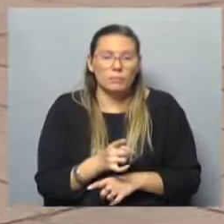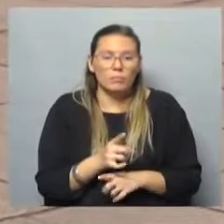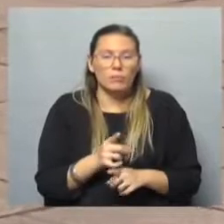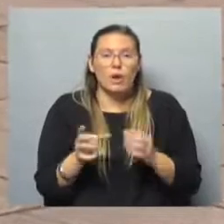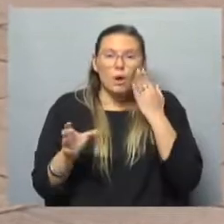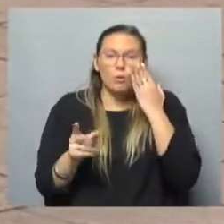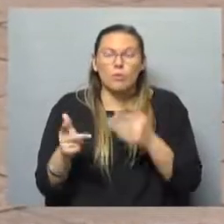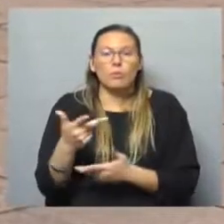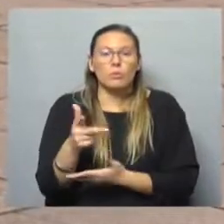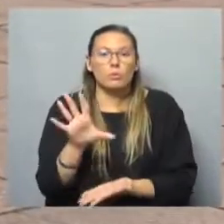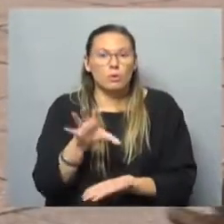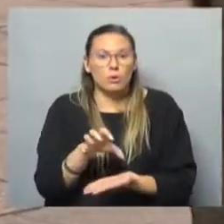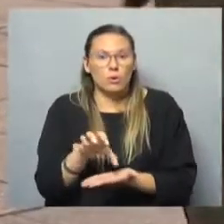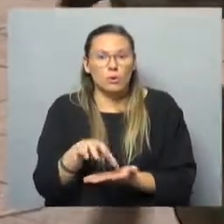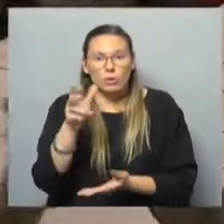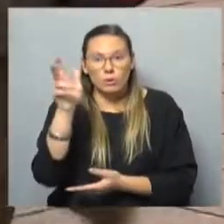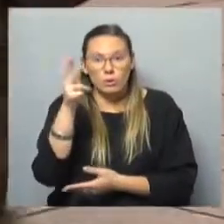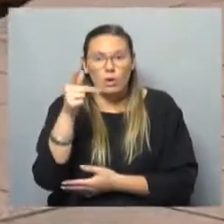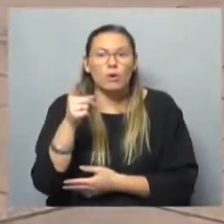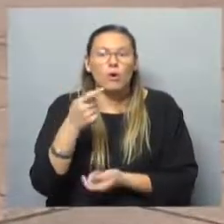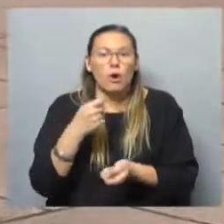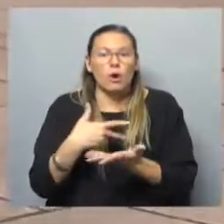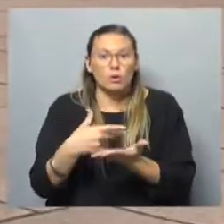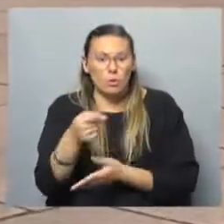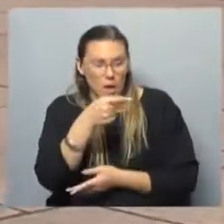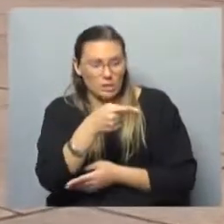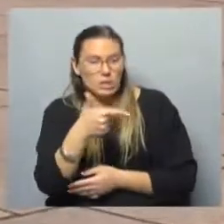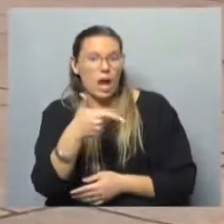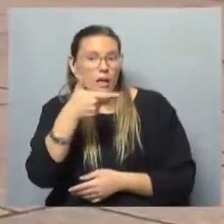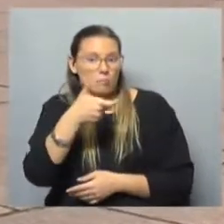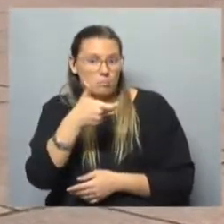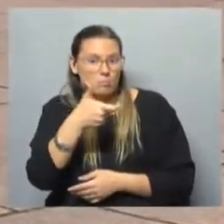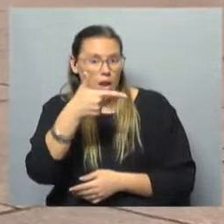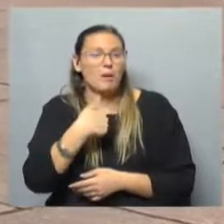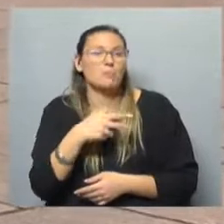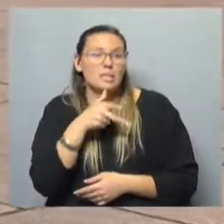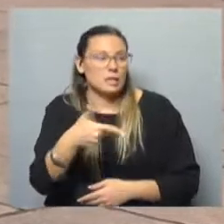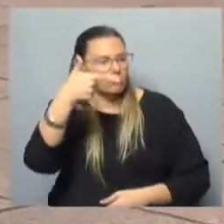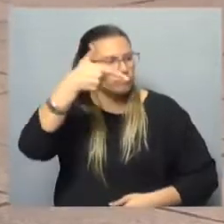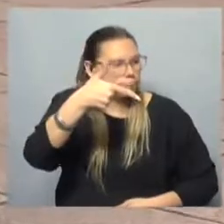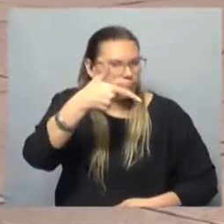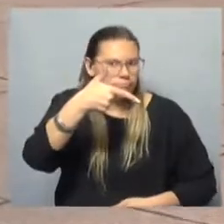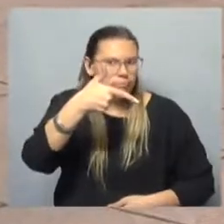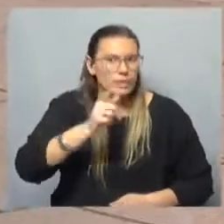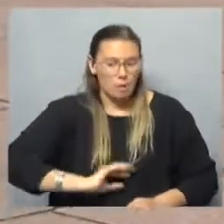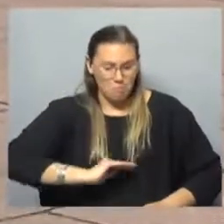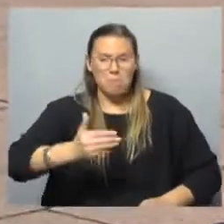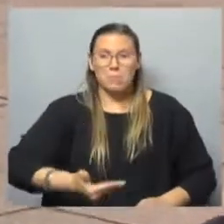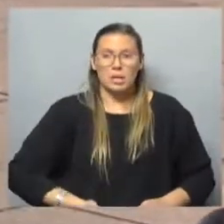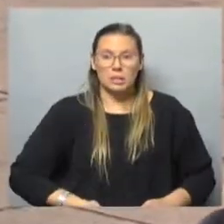un kiosco y nos han robado en el kiosco. A ella la apuntaron con un arma, a mi hija, que estaba